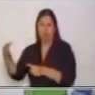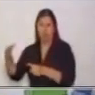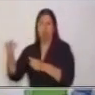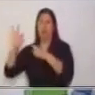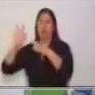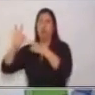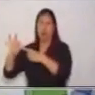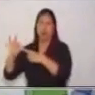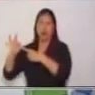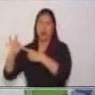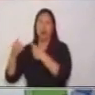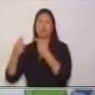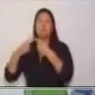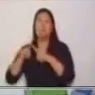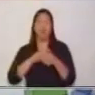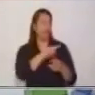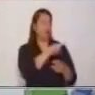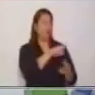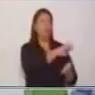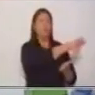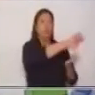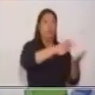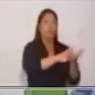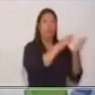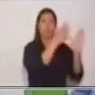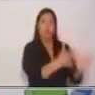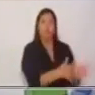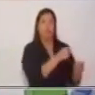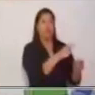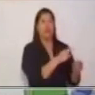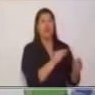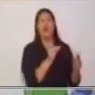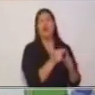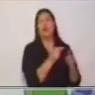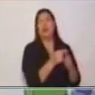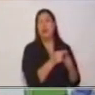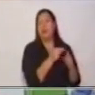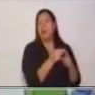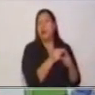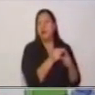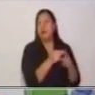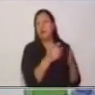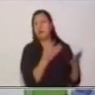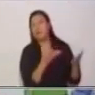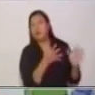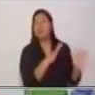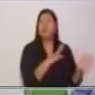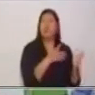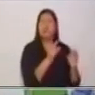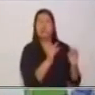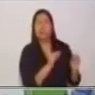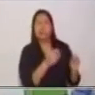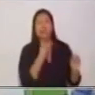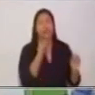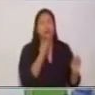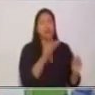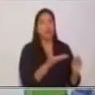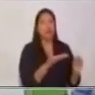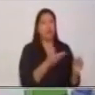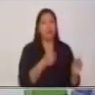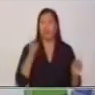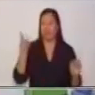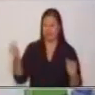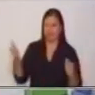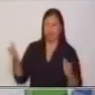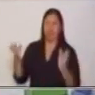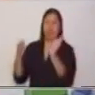del lenguaje que vas a utilizar a la población en general. Uno tiene el conocimiento médico, otro tiene